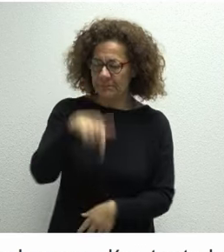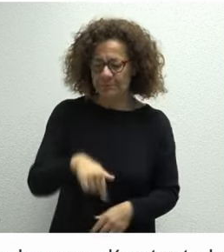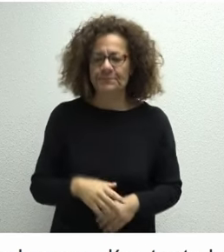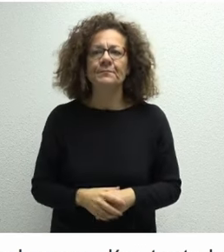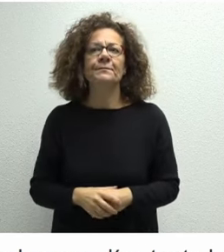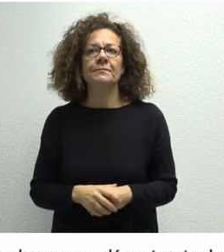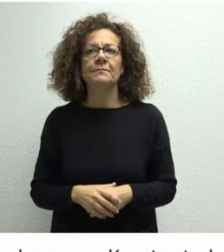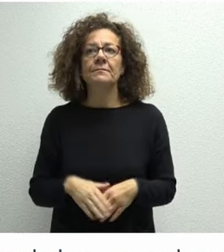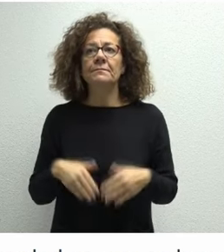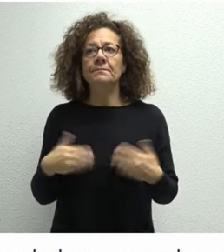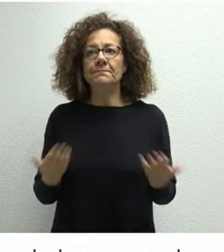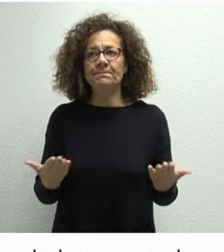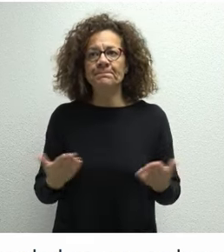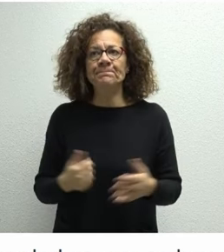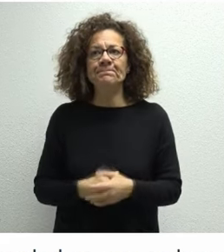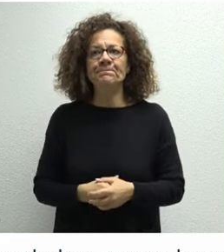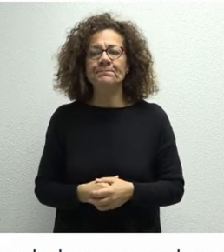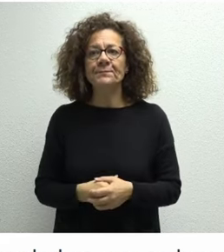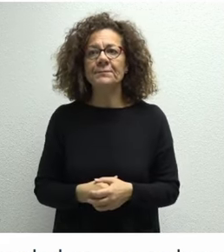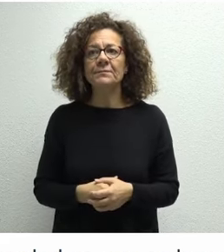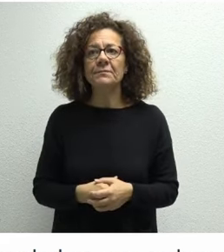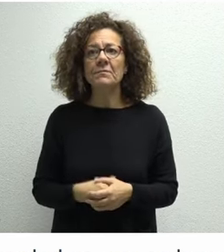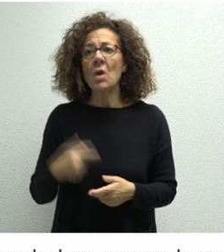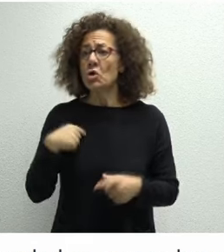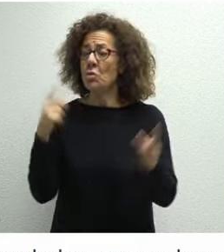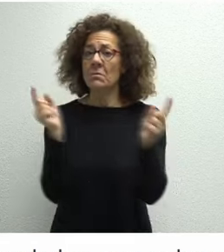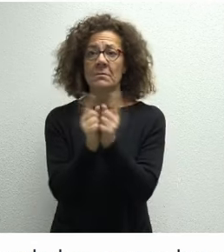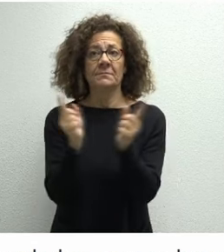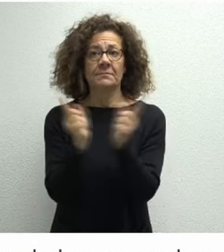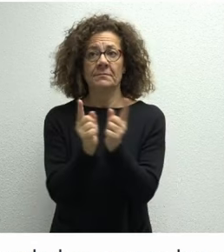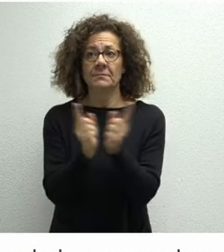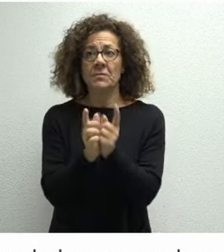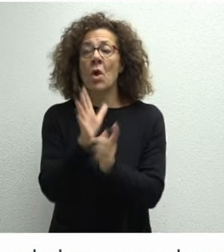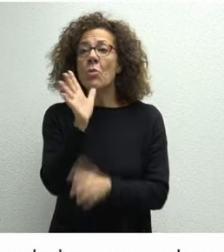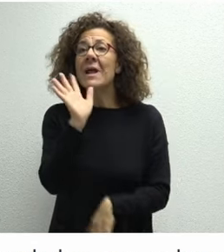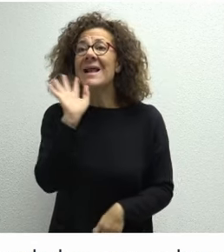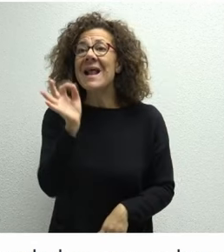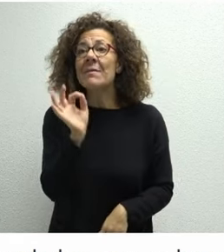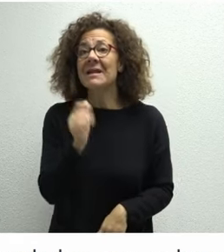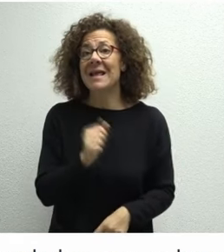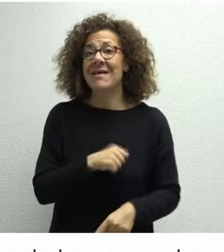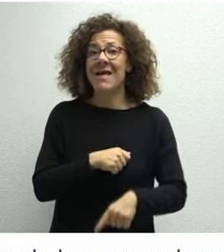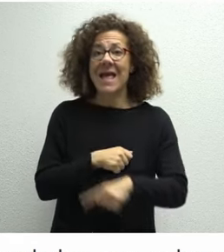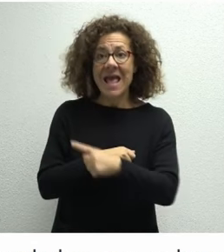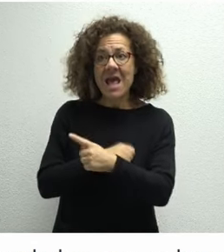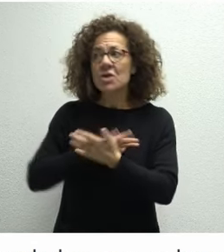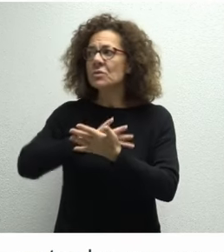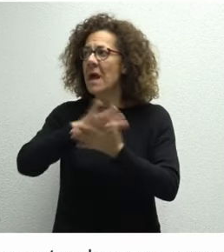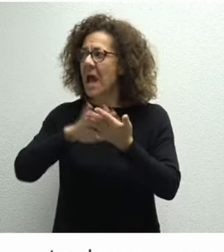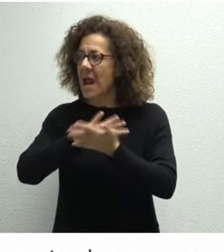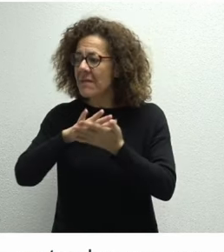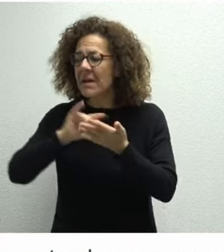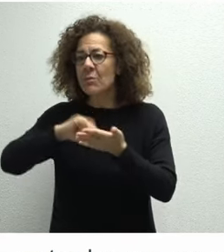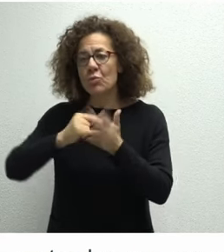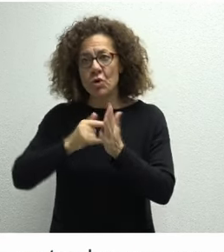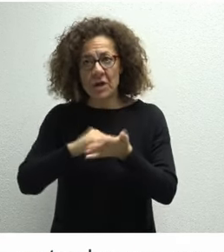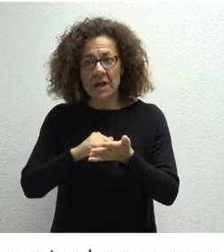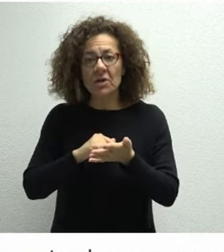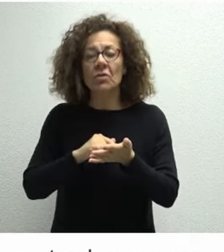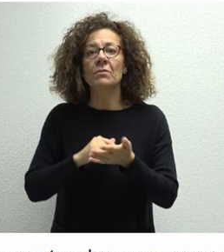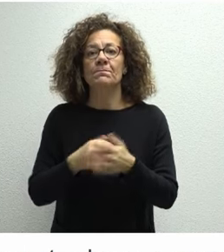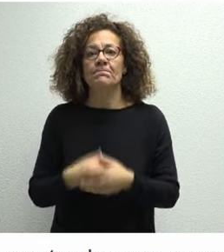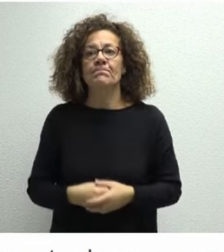Bueno eh yo voy a ser muy breve porque realmente van a ser ellos quienes van a exponer el proyecto